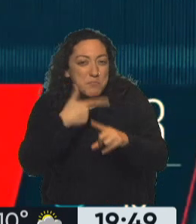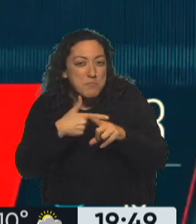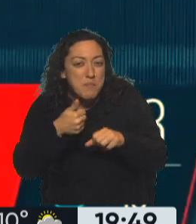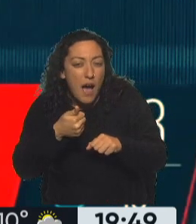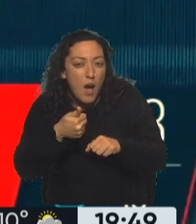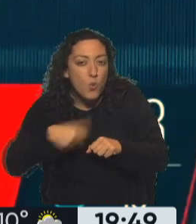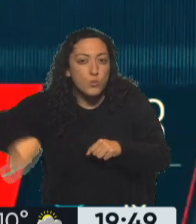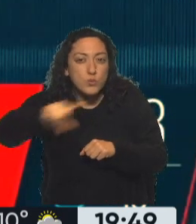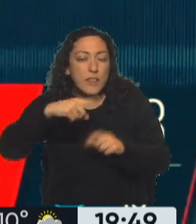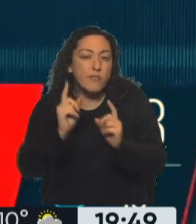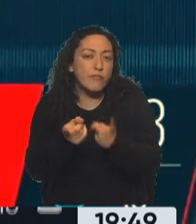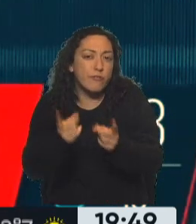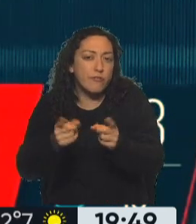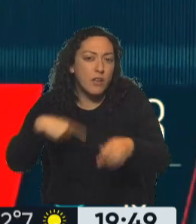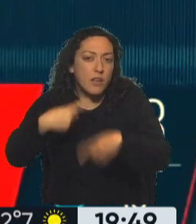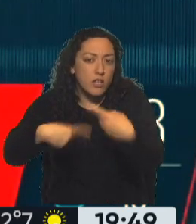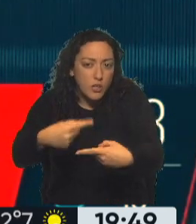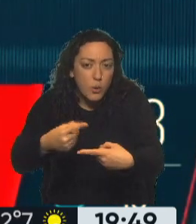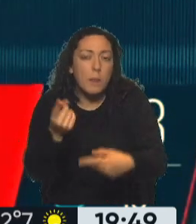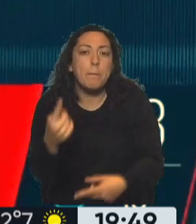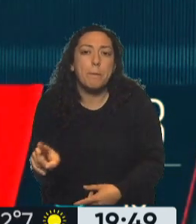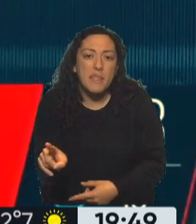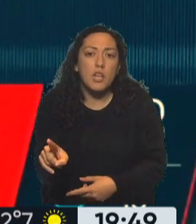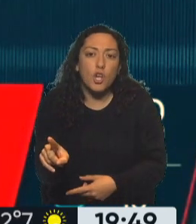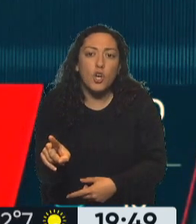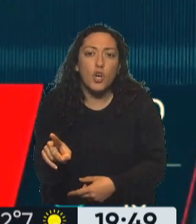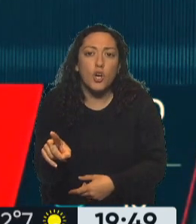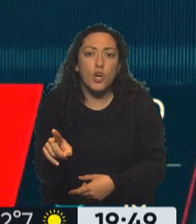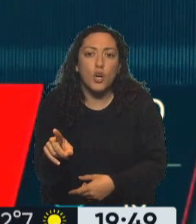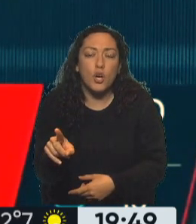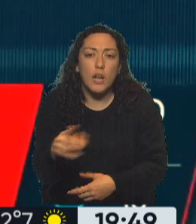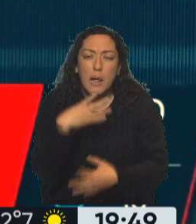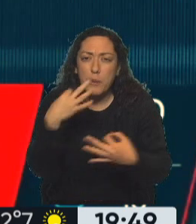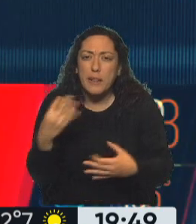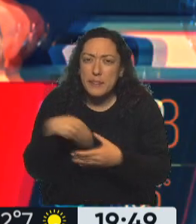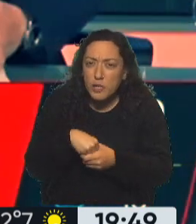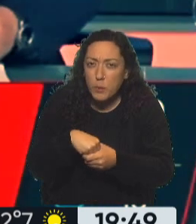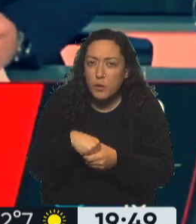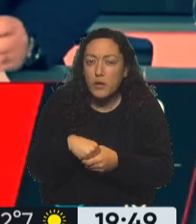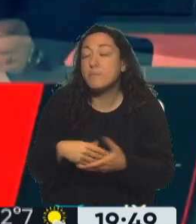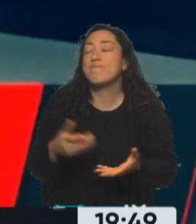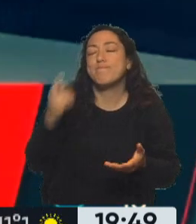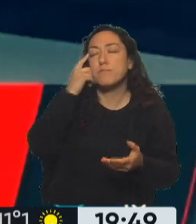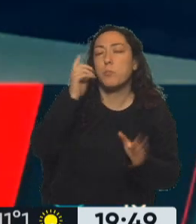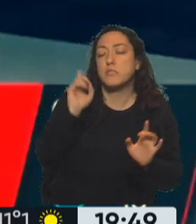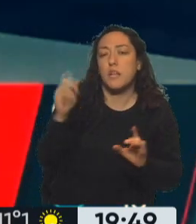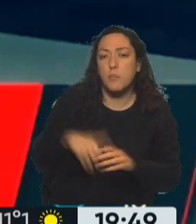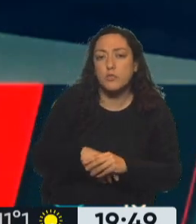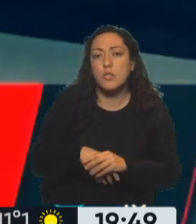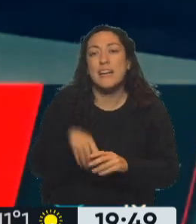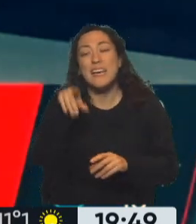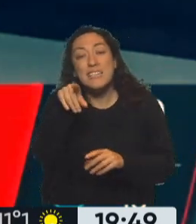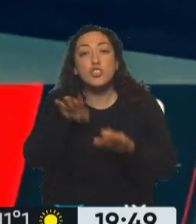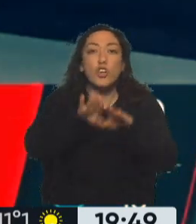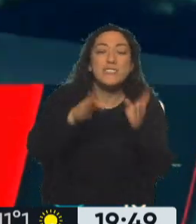la mantendrían, pero incorporarían... La verdad no lo hemos pensado. Está bien, pero eso era para